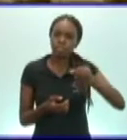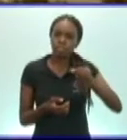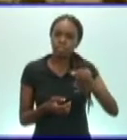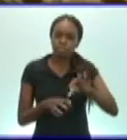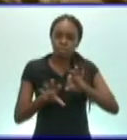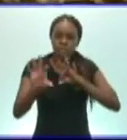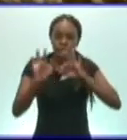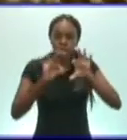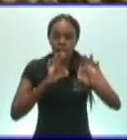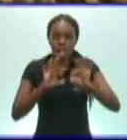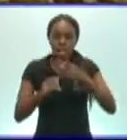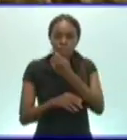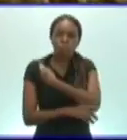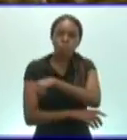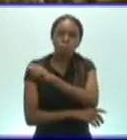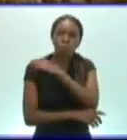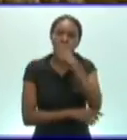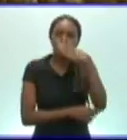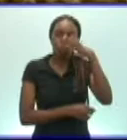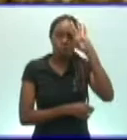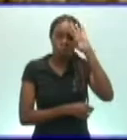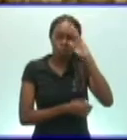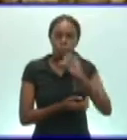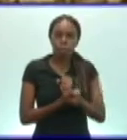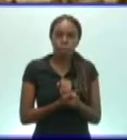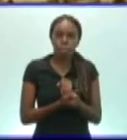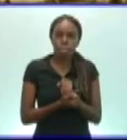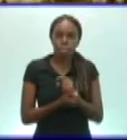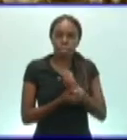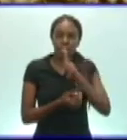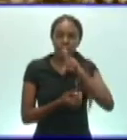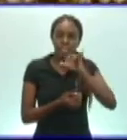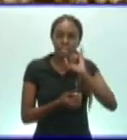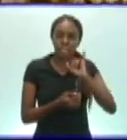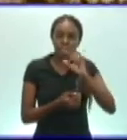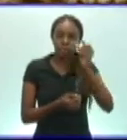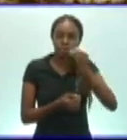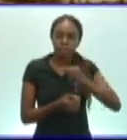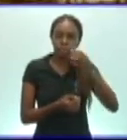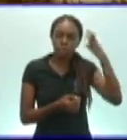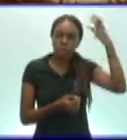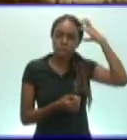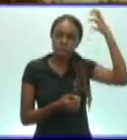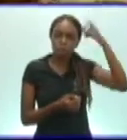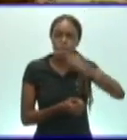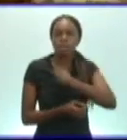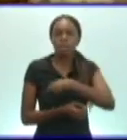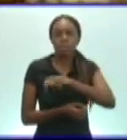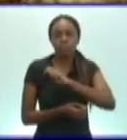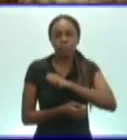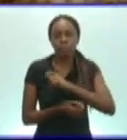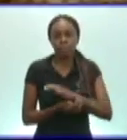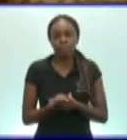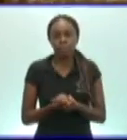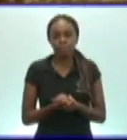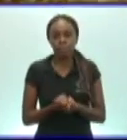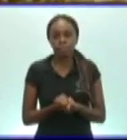elegidos por el pueblo de Cuba y tendrá 16 designados por el gobierno español.